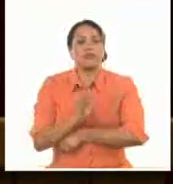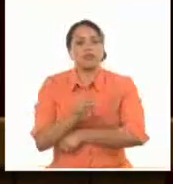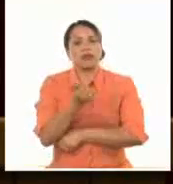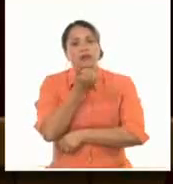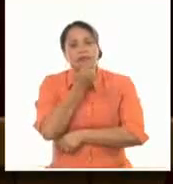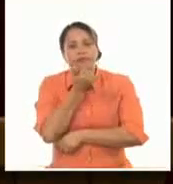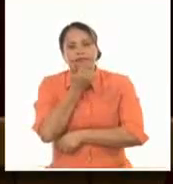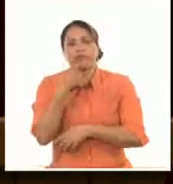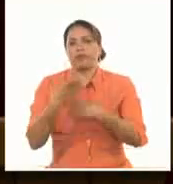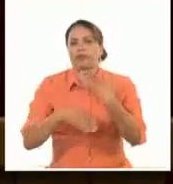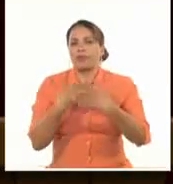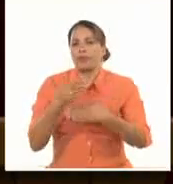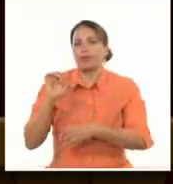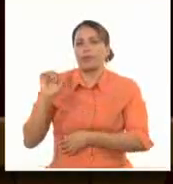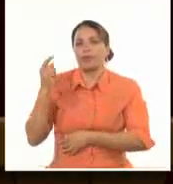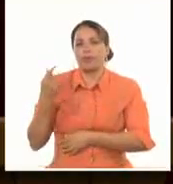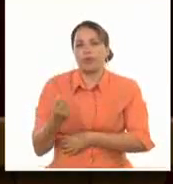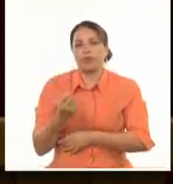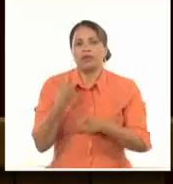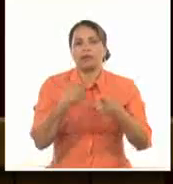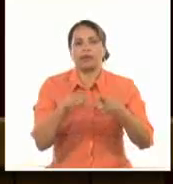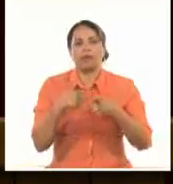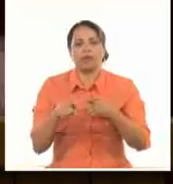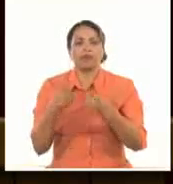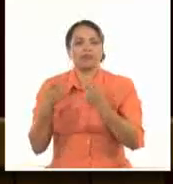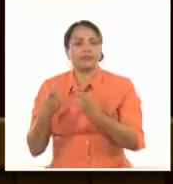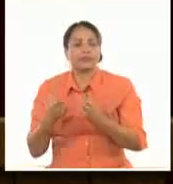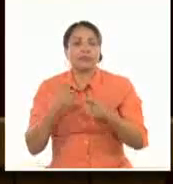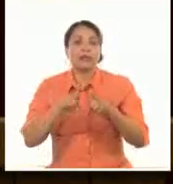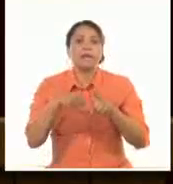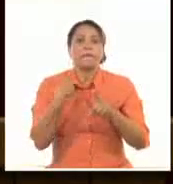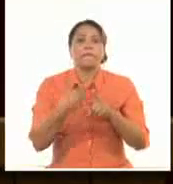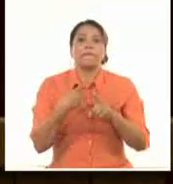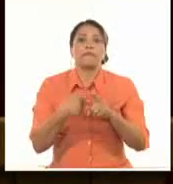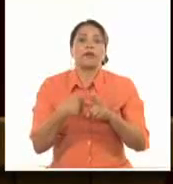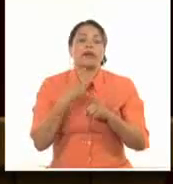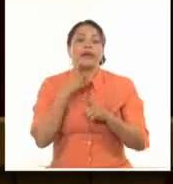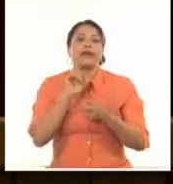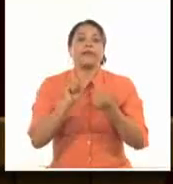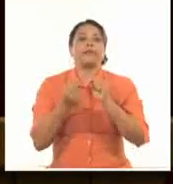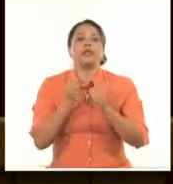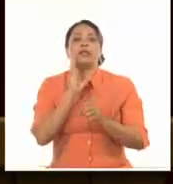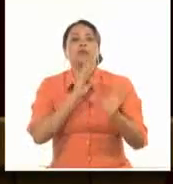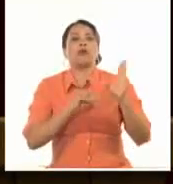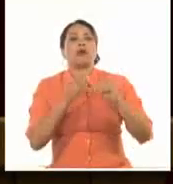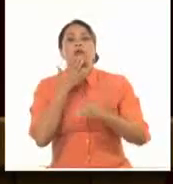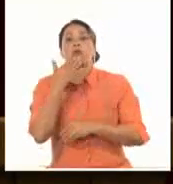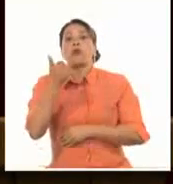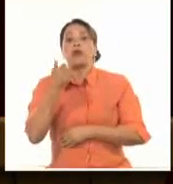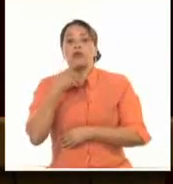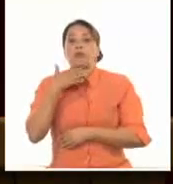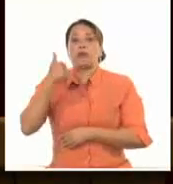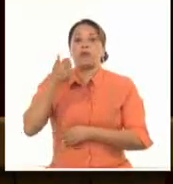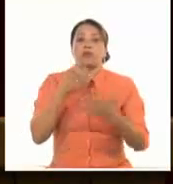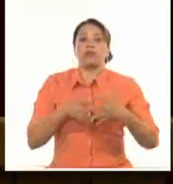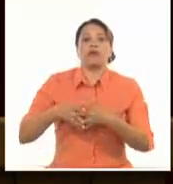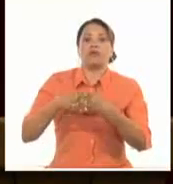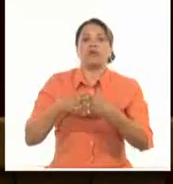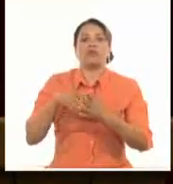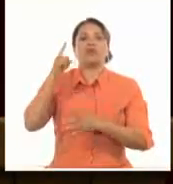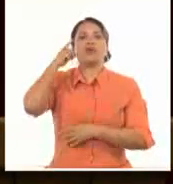económicas, las carencias materiales y el espejismo de un capitalismo bueno, entre comillas, inexistente como ya se